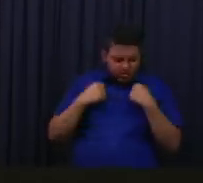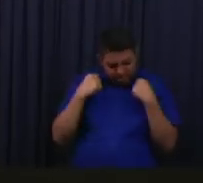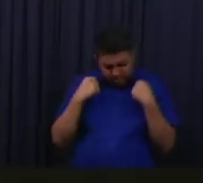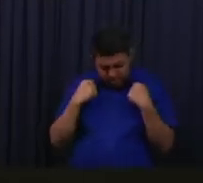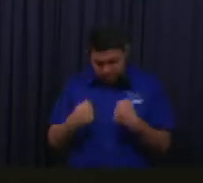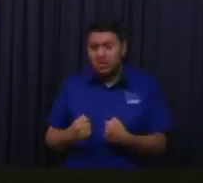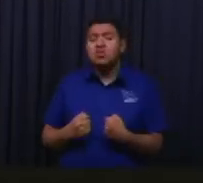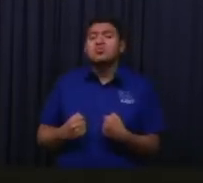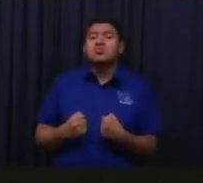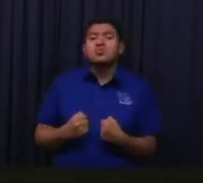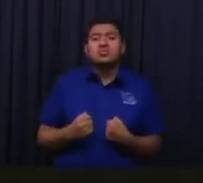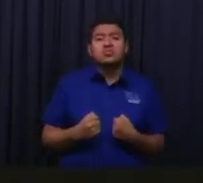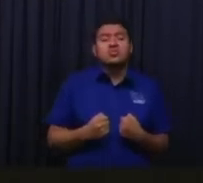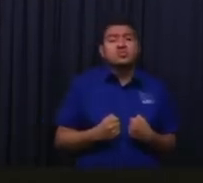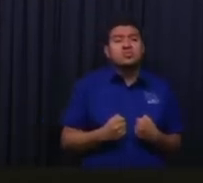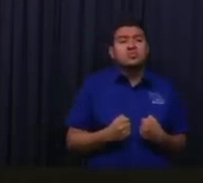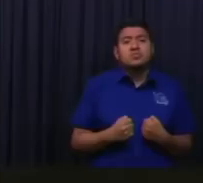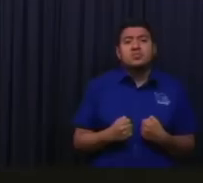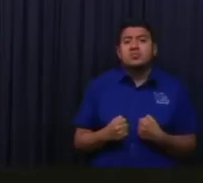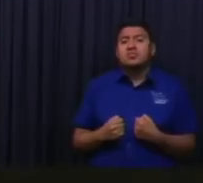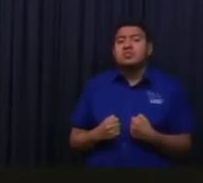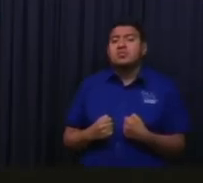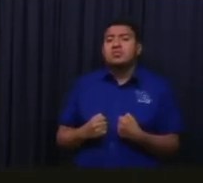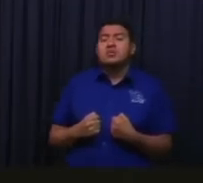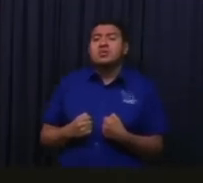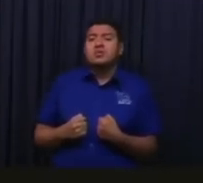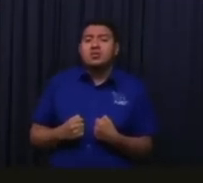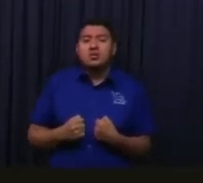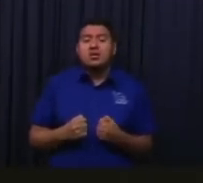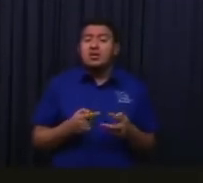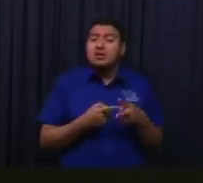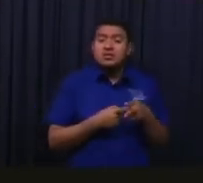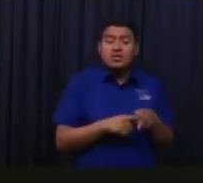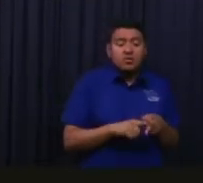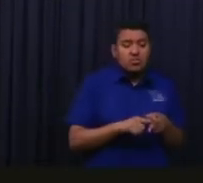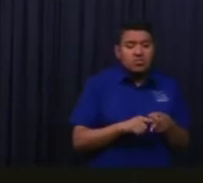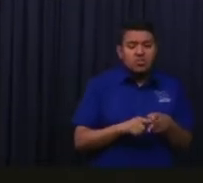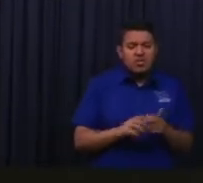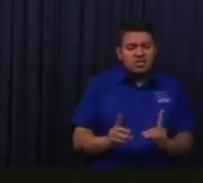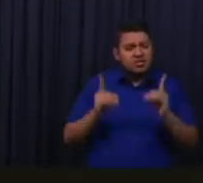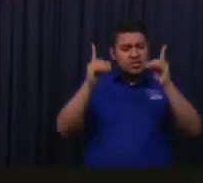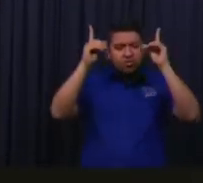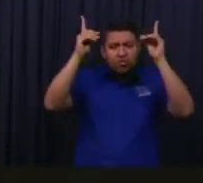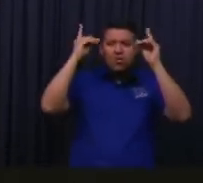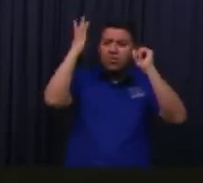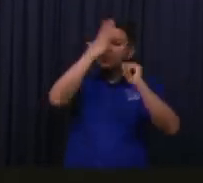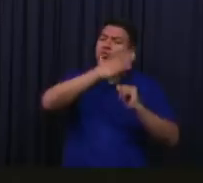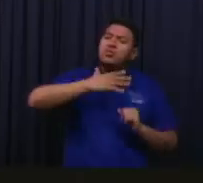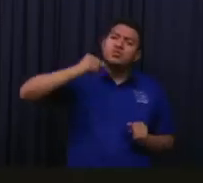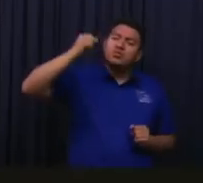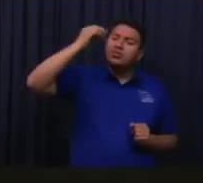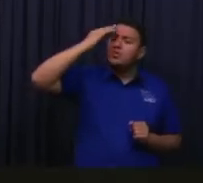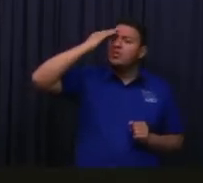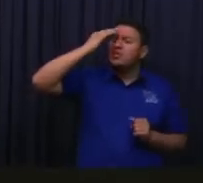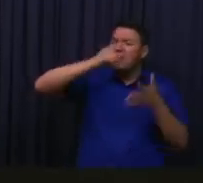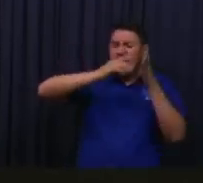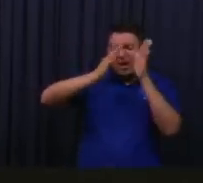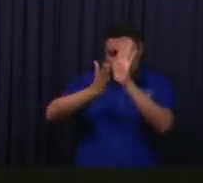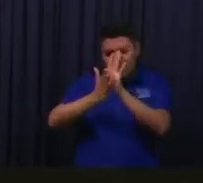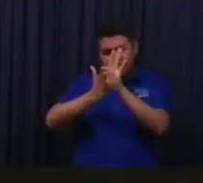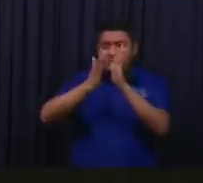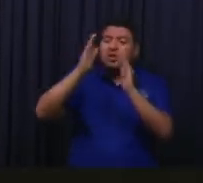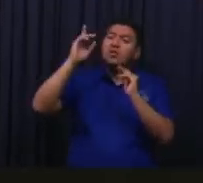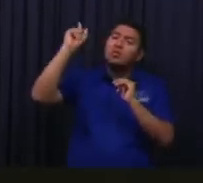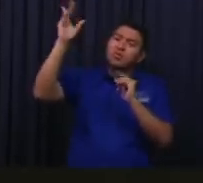fortalecidos, para que empiecen un desarrollo tremendo. En el nombre de Jesús de Nazaret, ponemos delante de tu presencia a